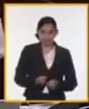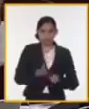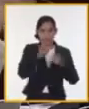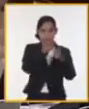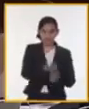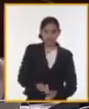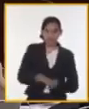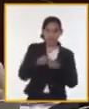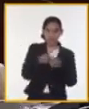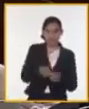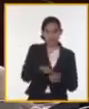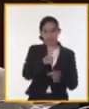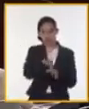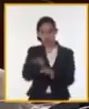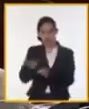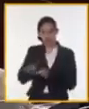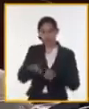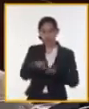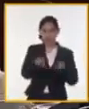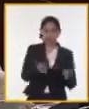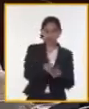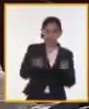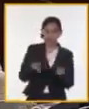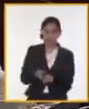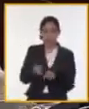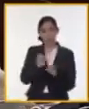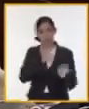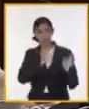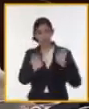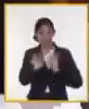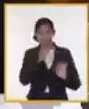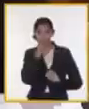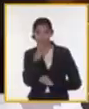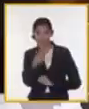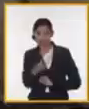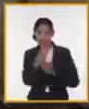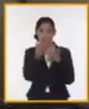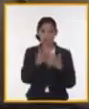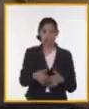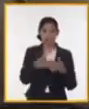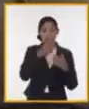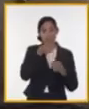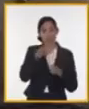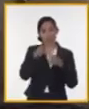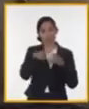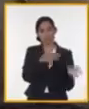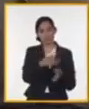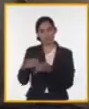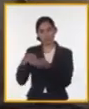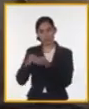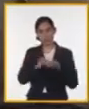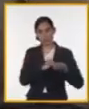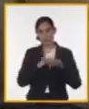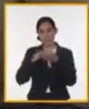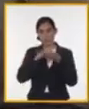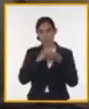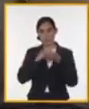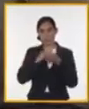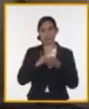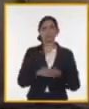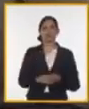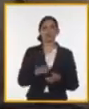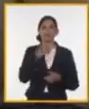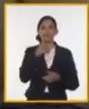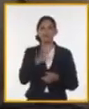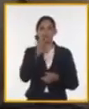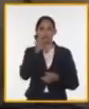que tiene que ver con salvar la industria, la agroindustria azucarera. Humberto. En torno al cumplimiento de las acciones sobre